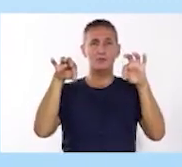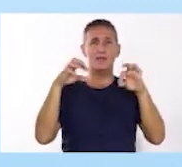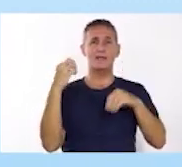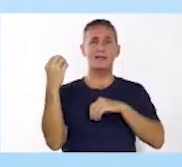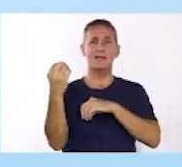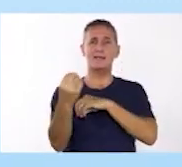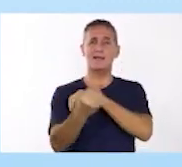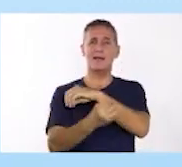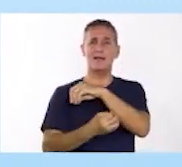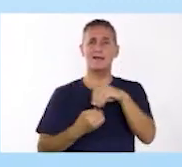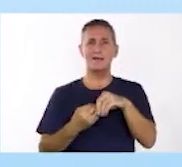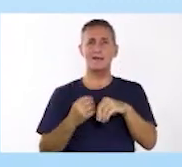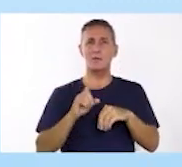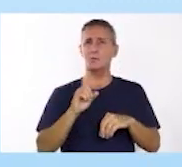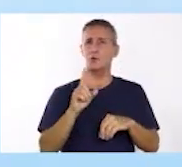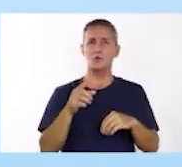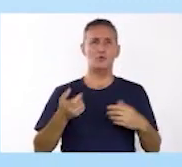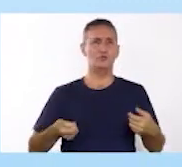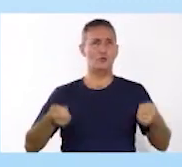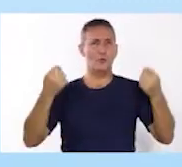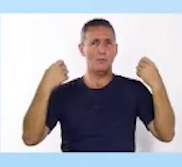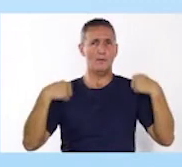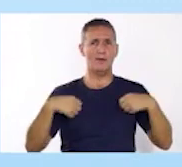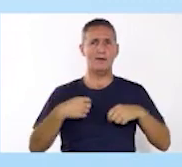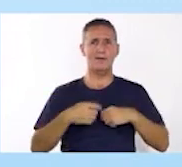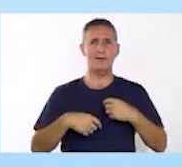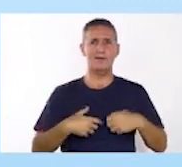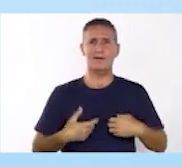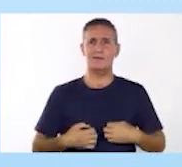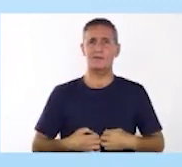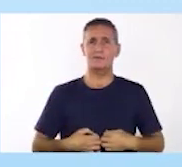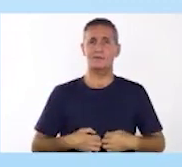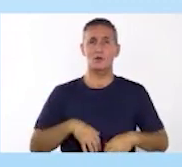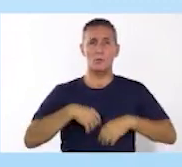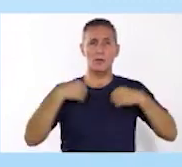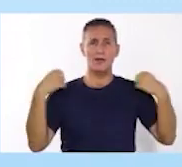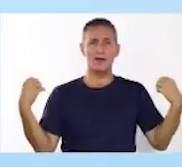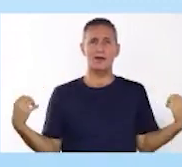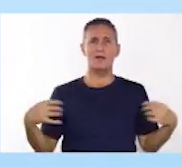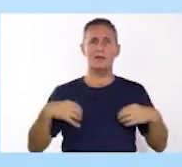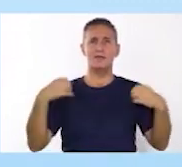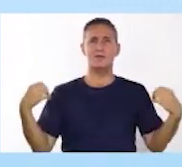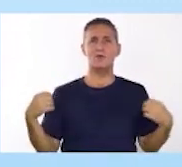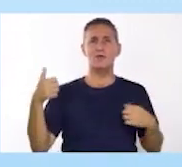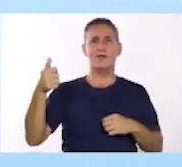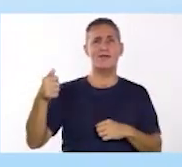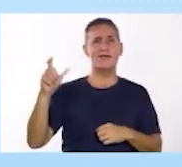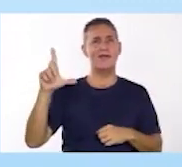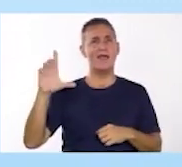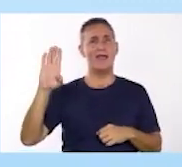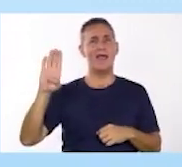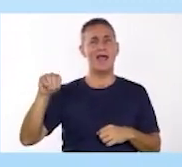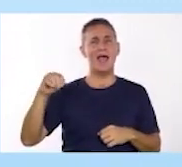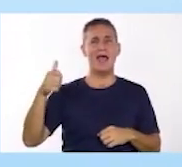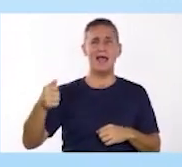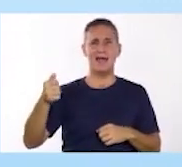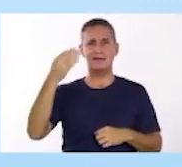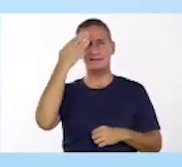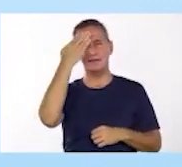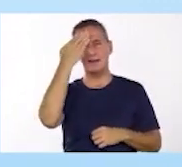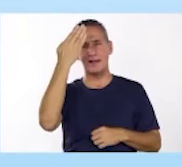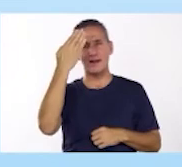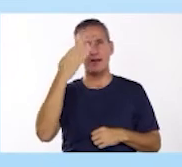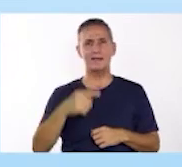a mudanzas, pero no son para vestir, sino para desnudar el alma.